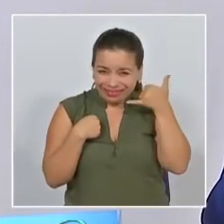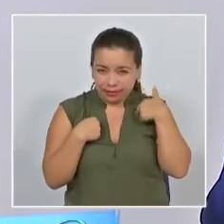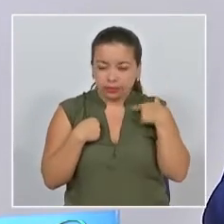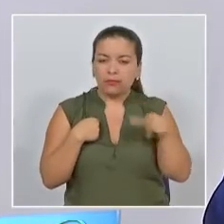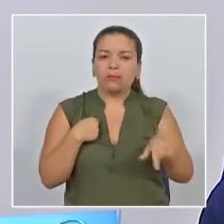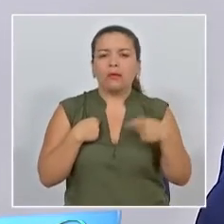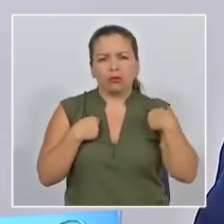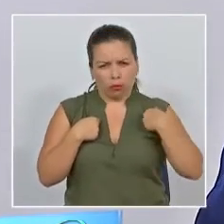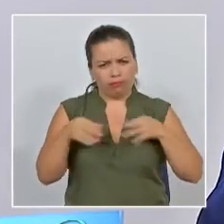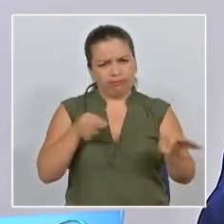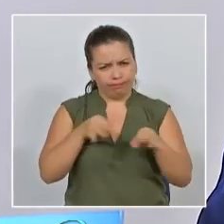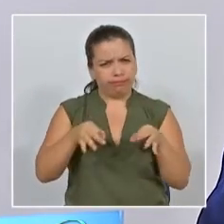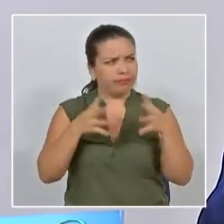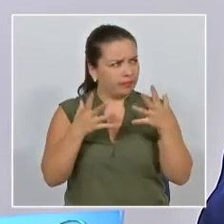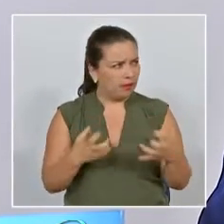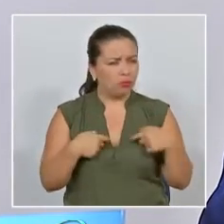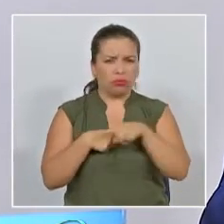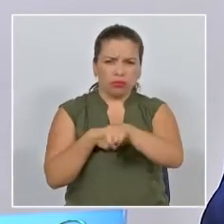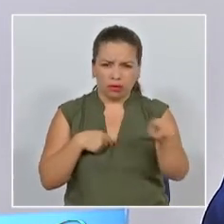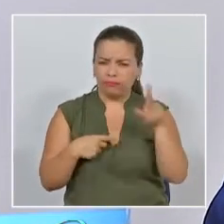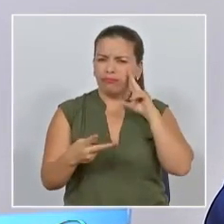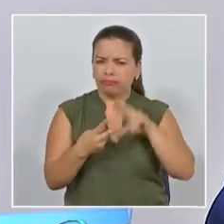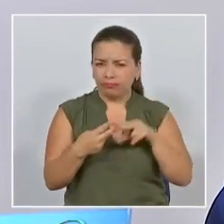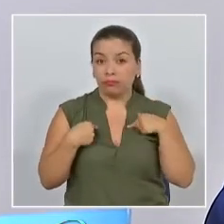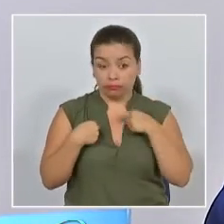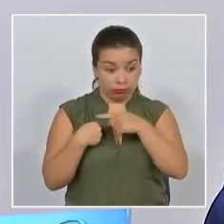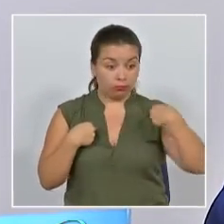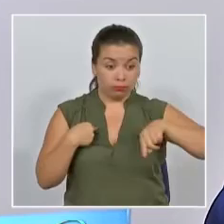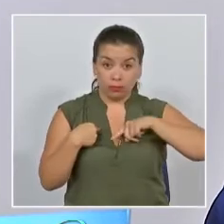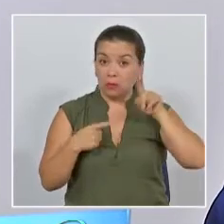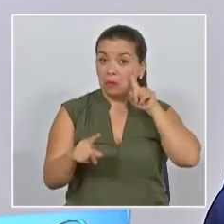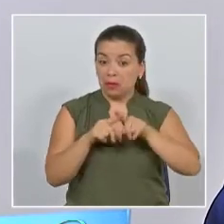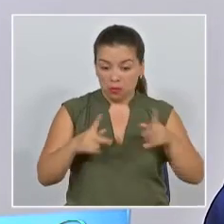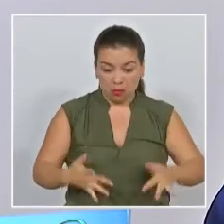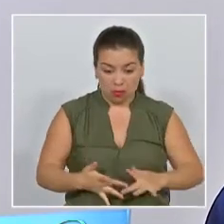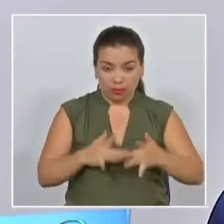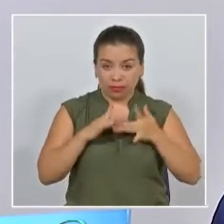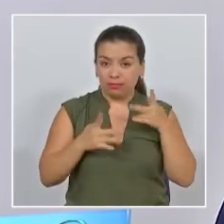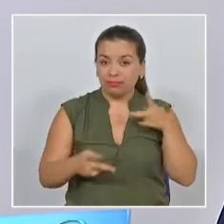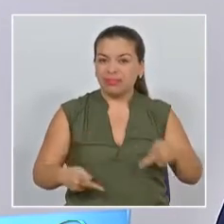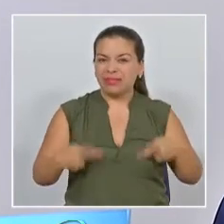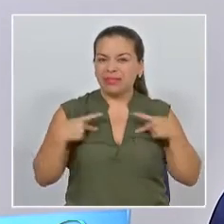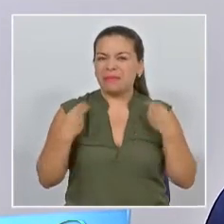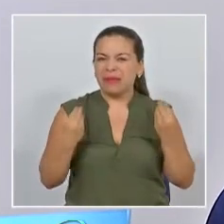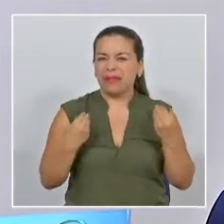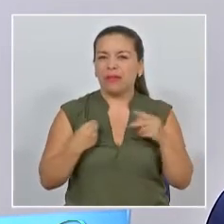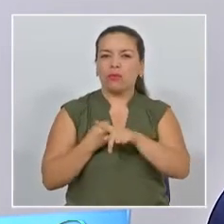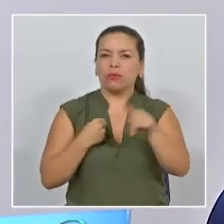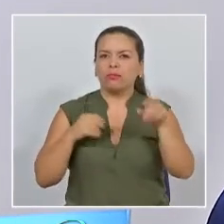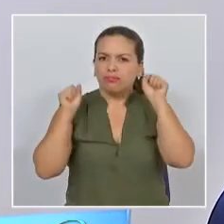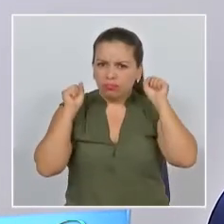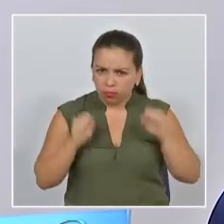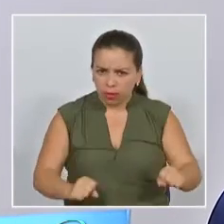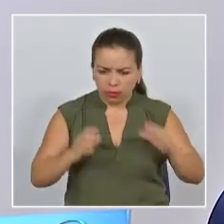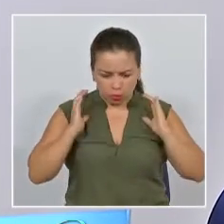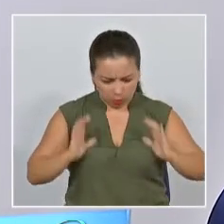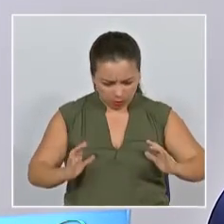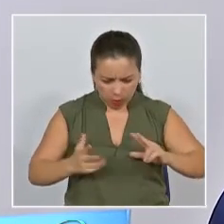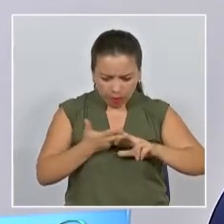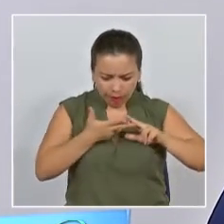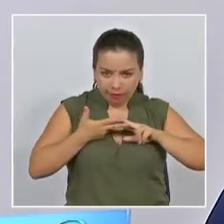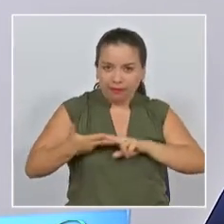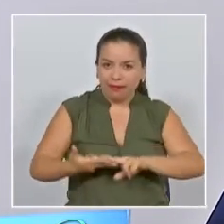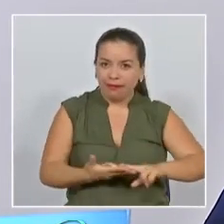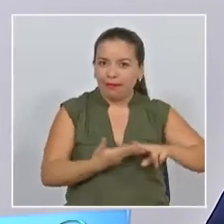parte de la anatomía, porque esa es otra de las finalidades que nosotros tenemos en Conexión Vital, es que la gente se familiarice con el cuerpo humano,